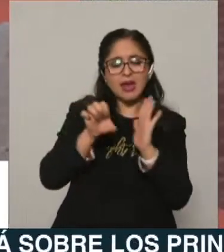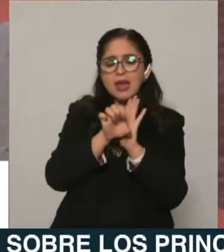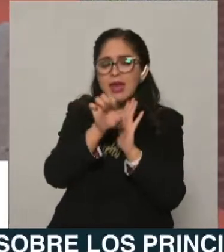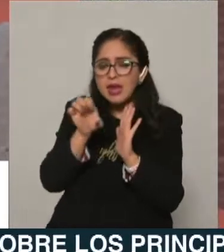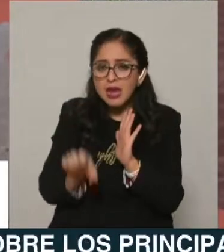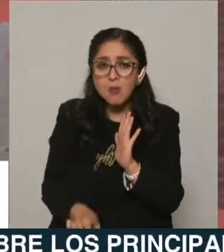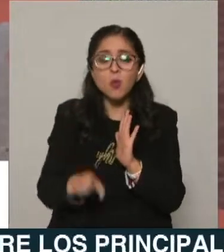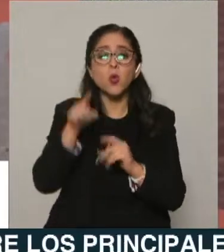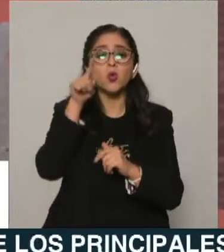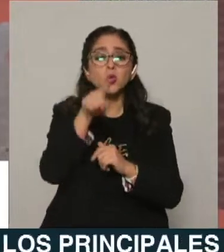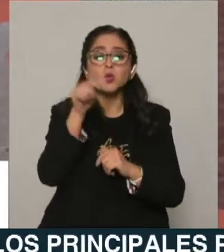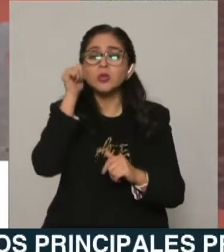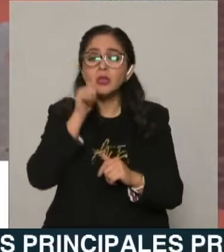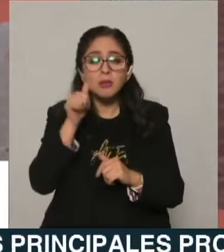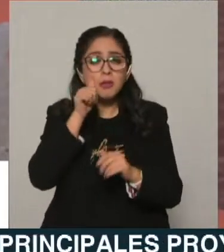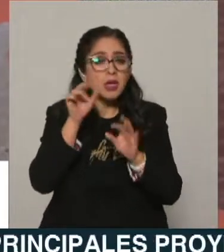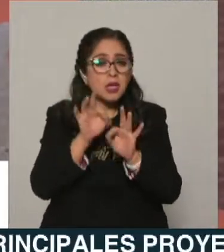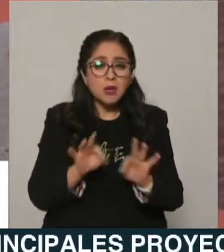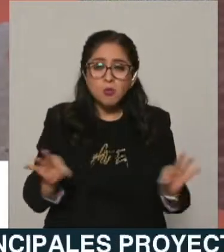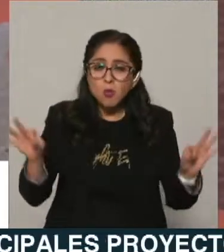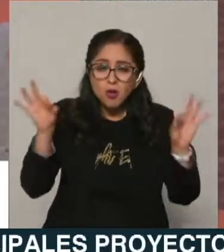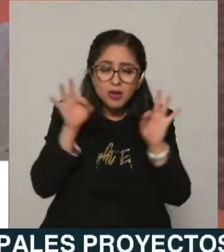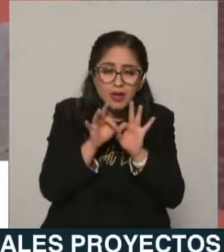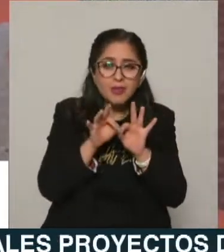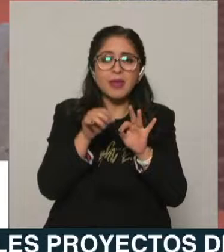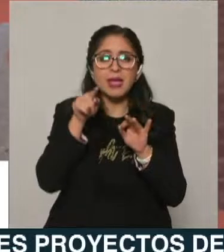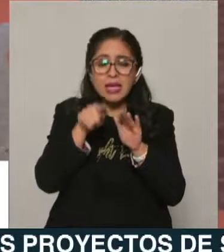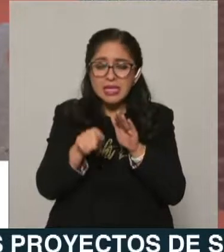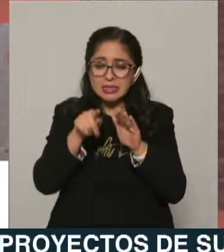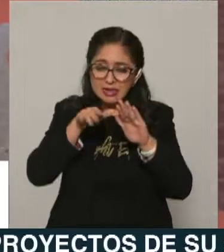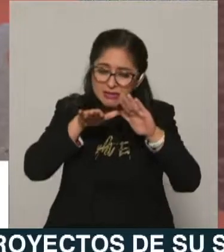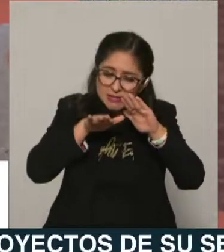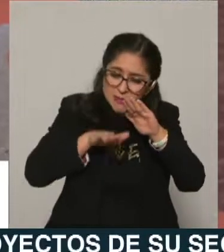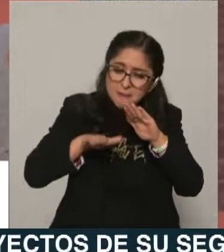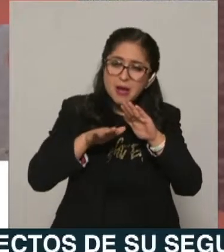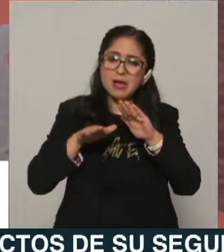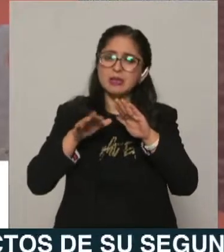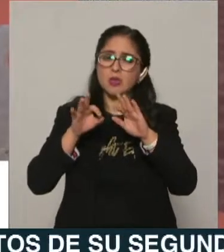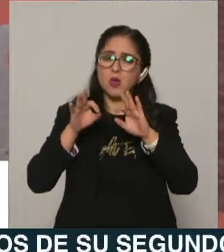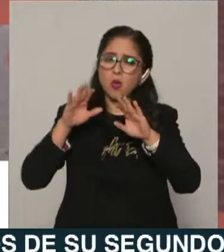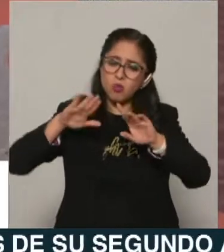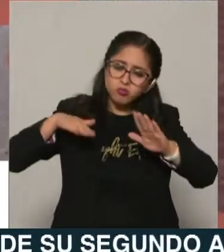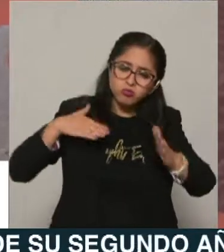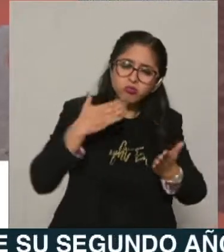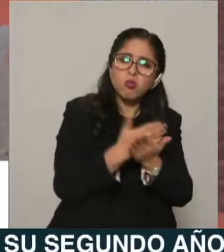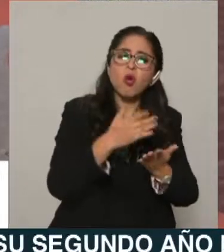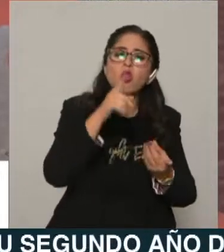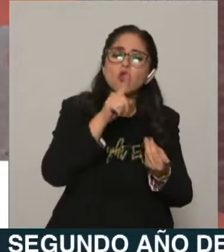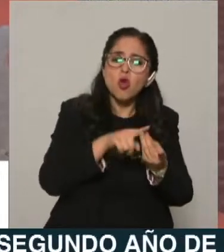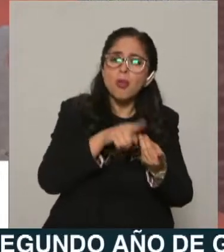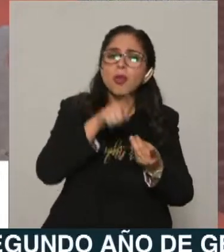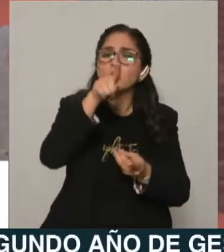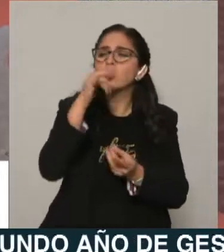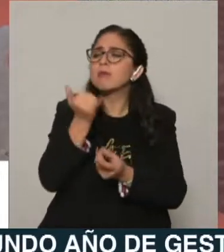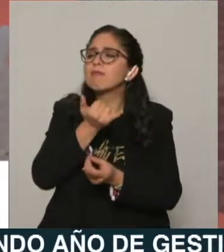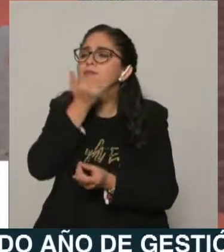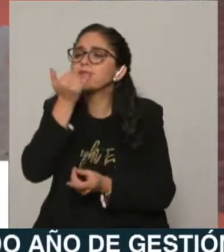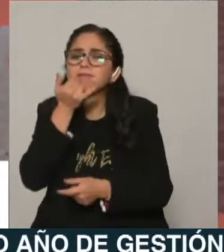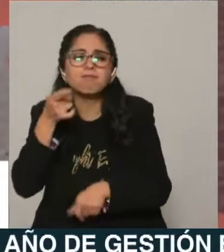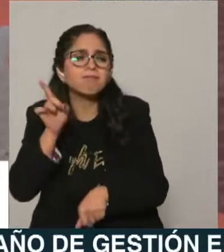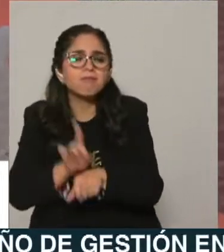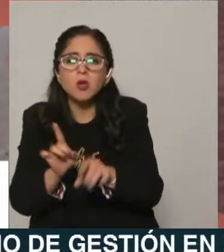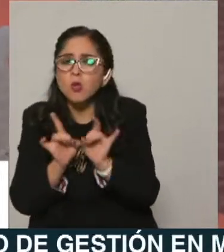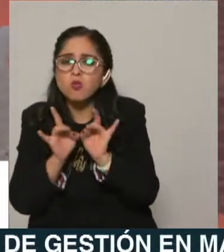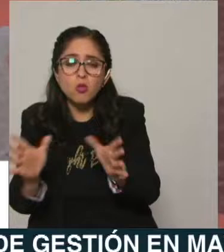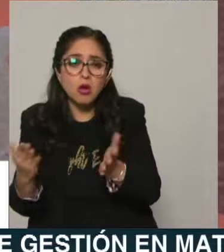un puerto seguro, una base segura inclusive, sería el término más exacto, es toda la diferencia. Todas las personas,